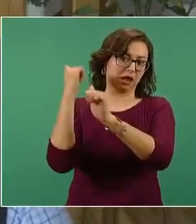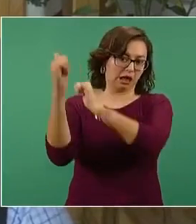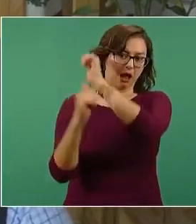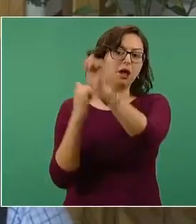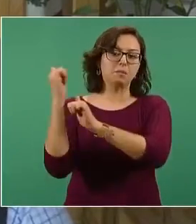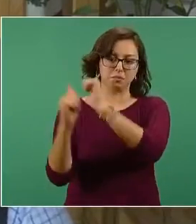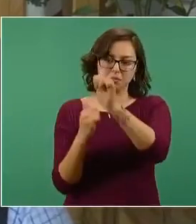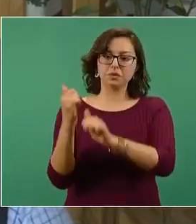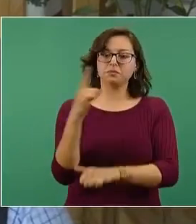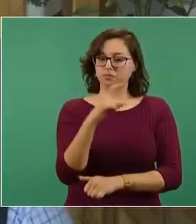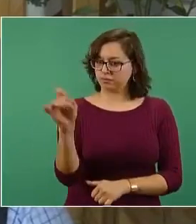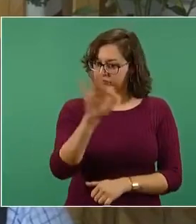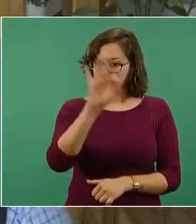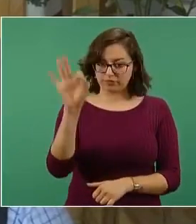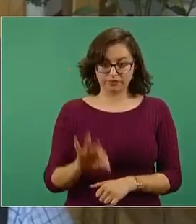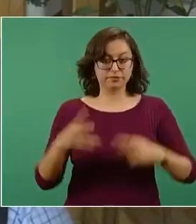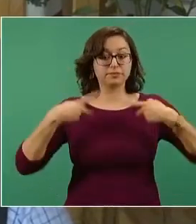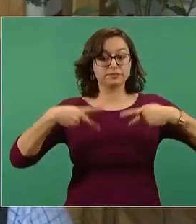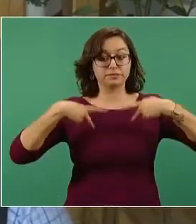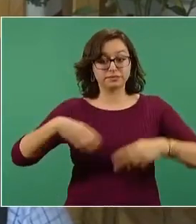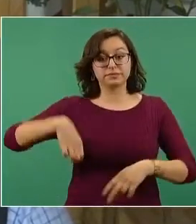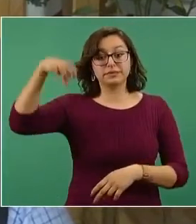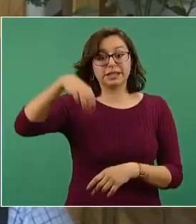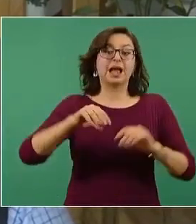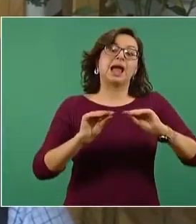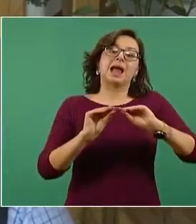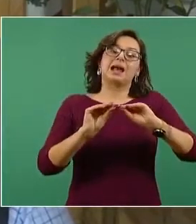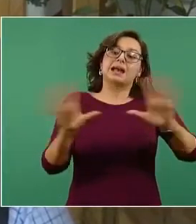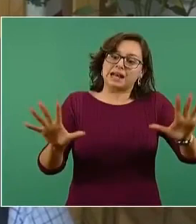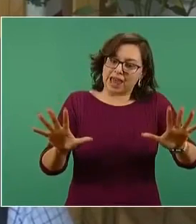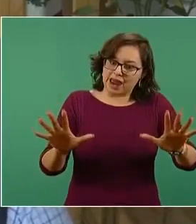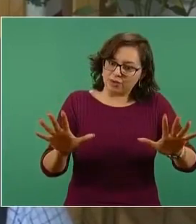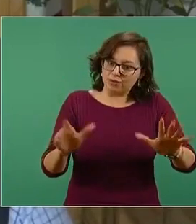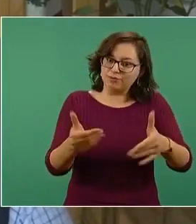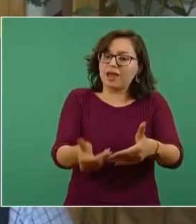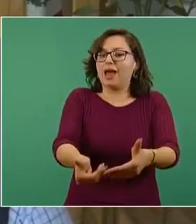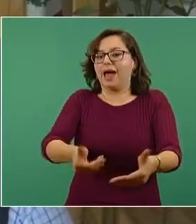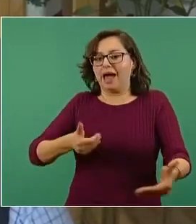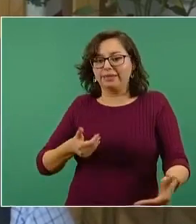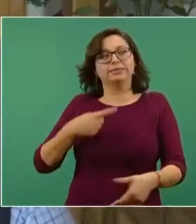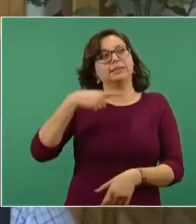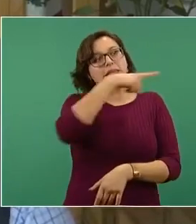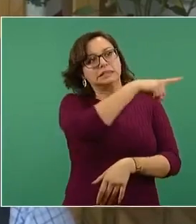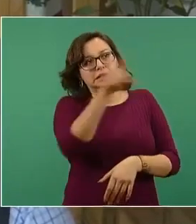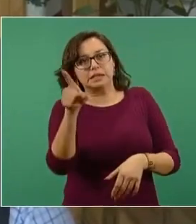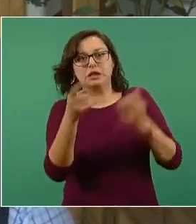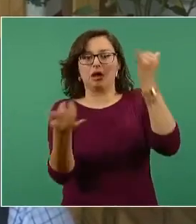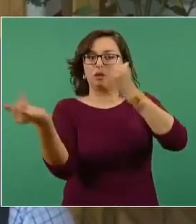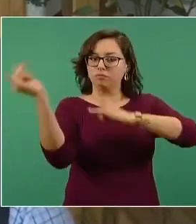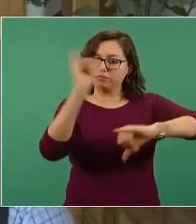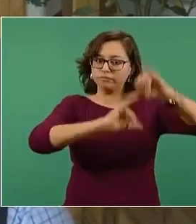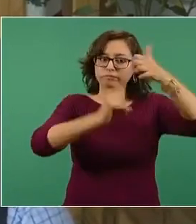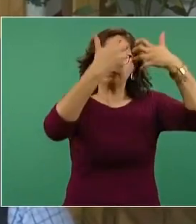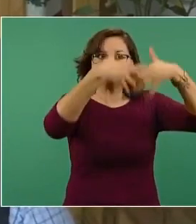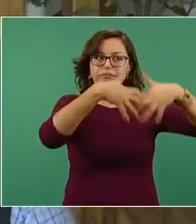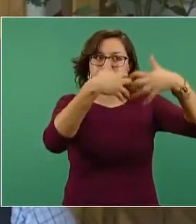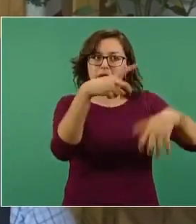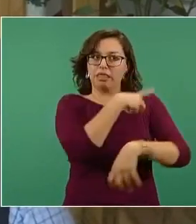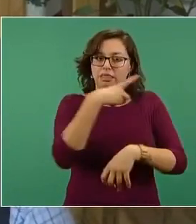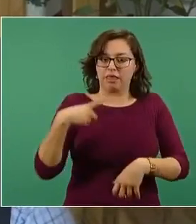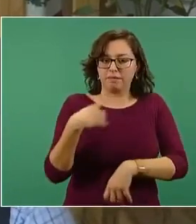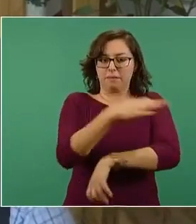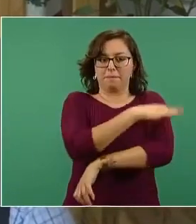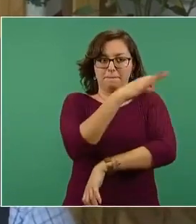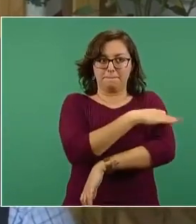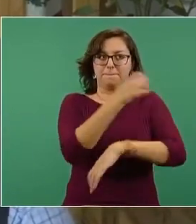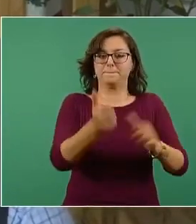por parte de los fabricantes los compromisos que hasta el momento se han realizado de estas vacunas. El